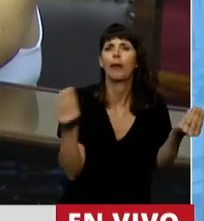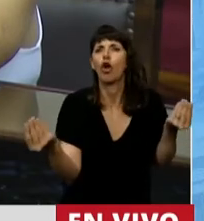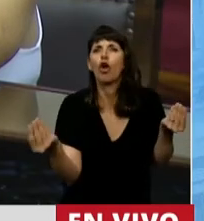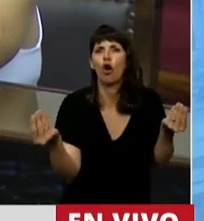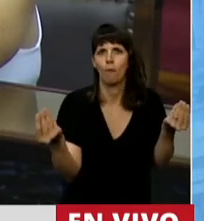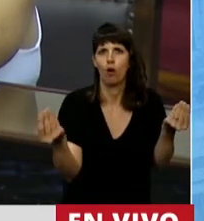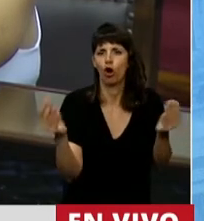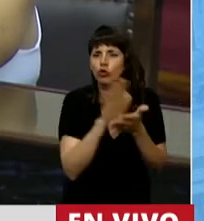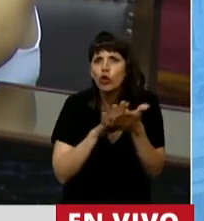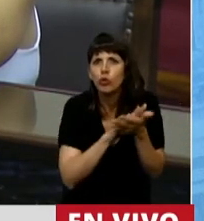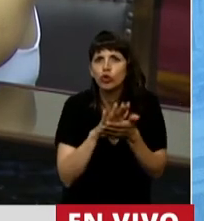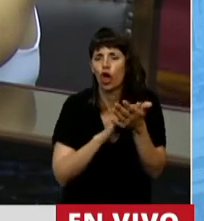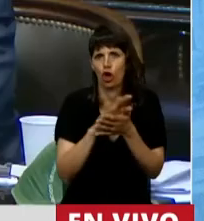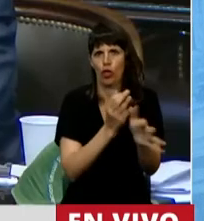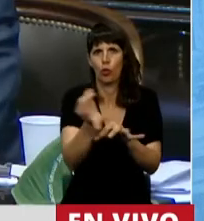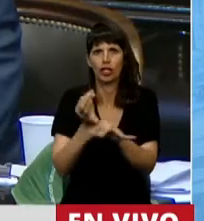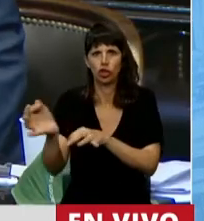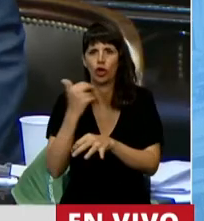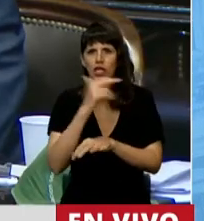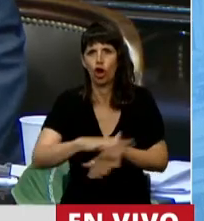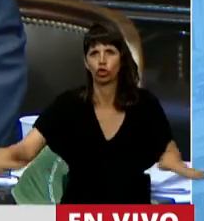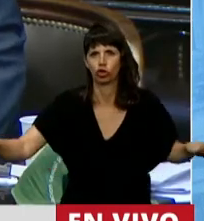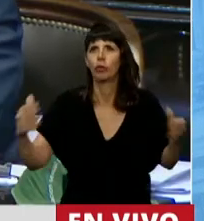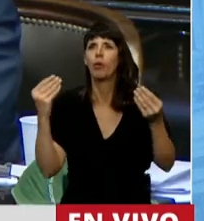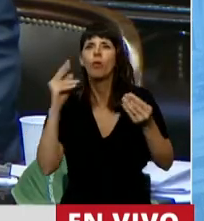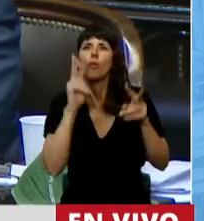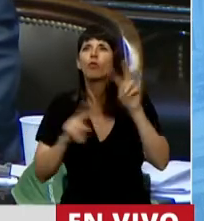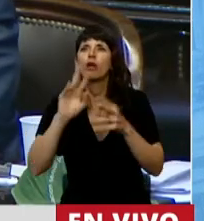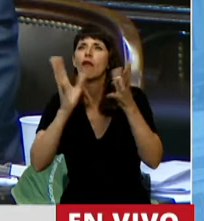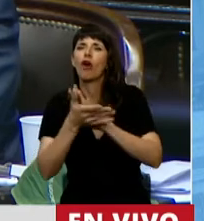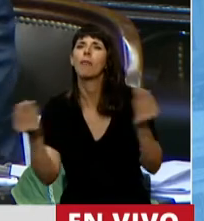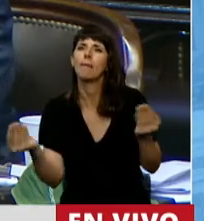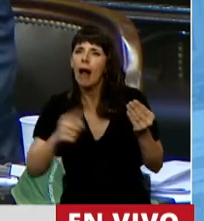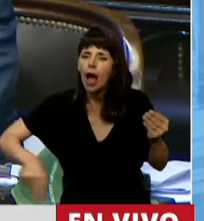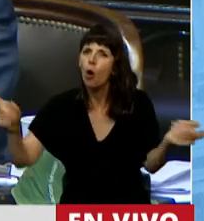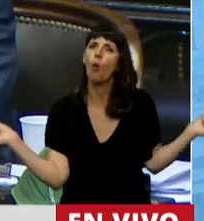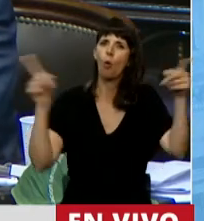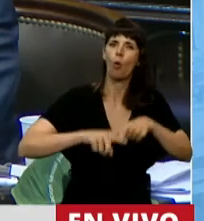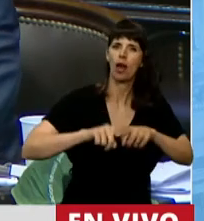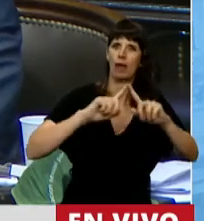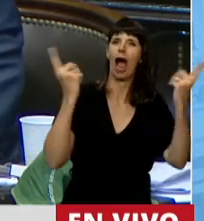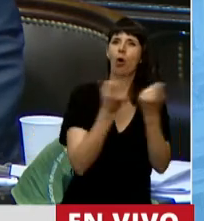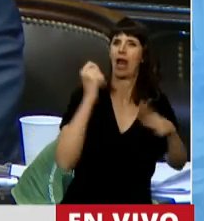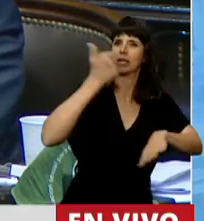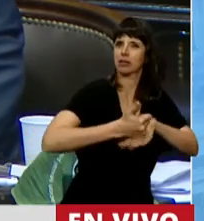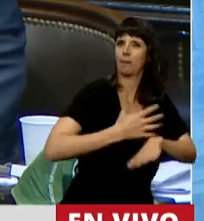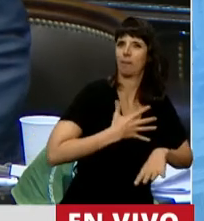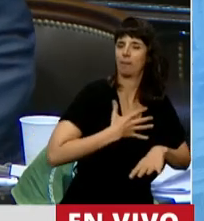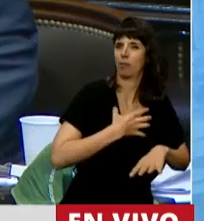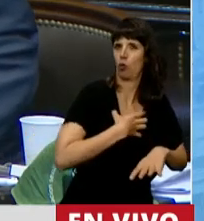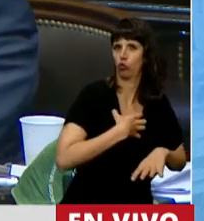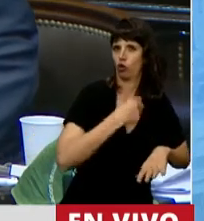a la educación de nuestros hijos y de ver de qué manera nuestros hijos podían volver a las aulas de forma presencial. Y